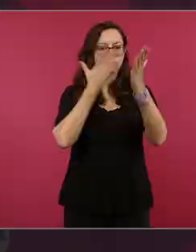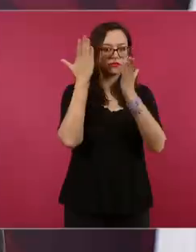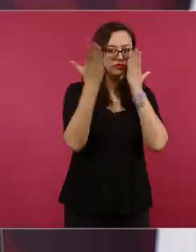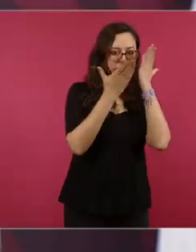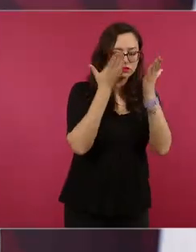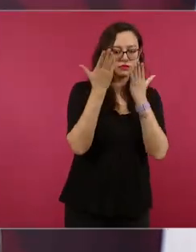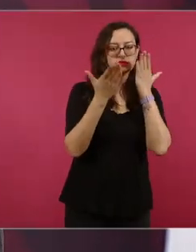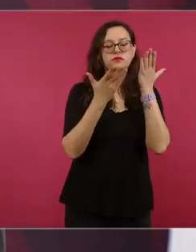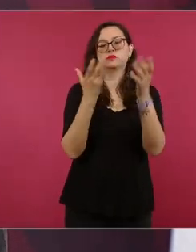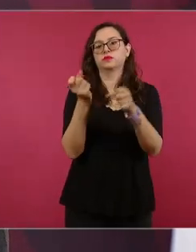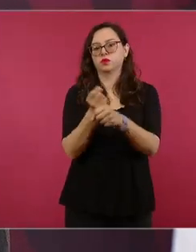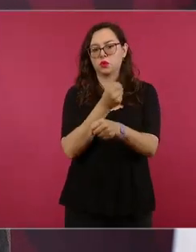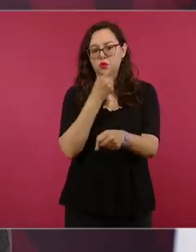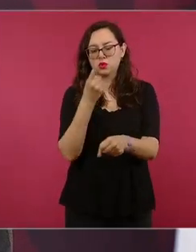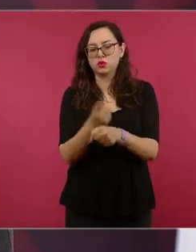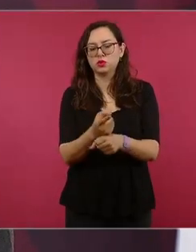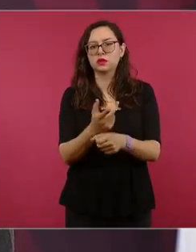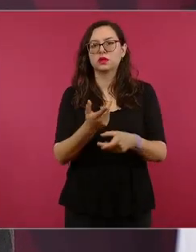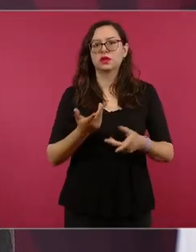estudiar.